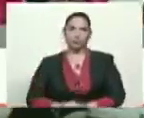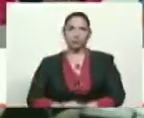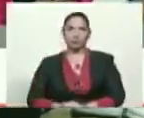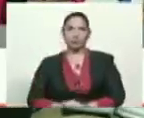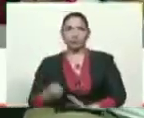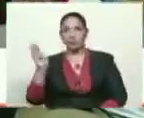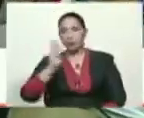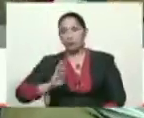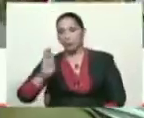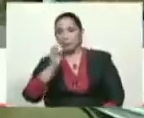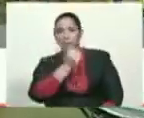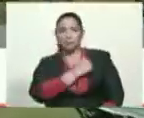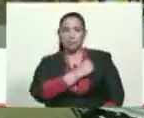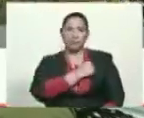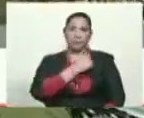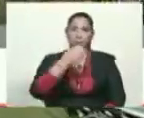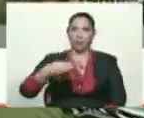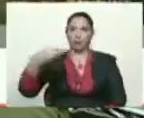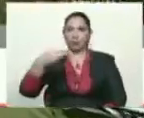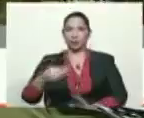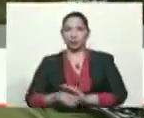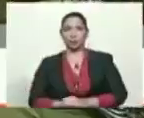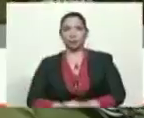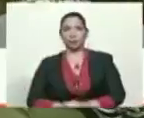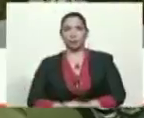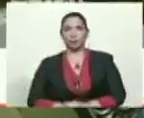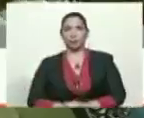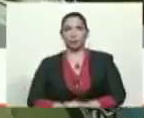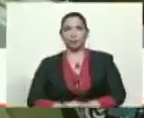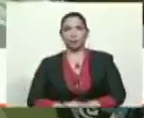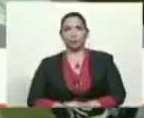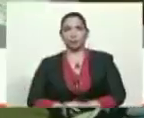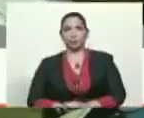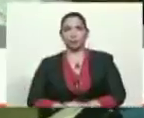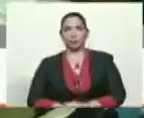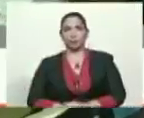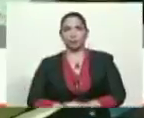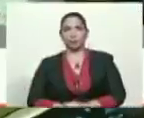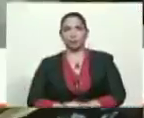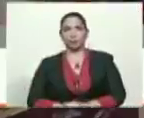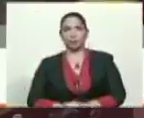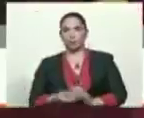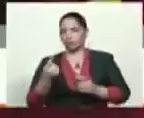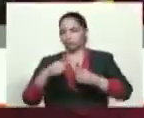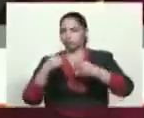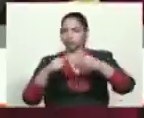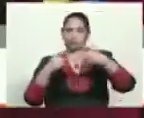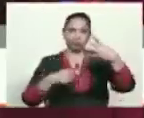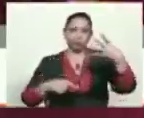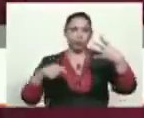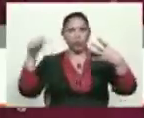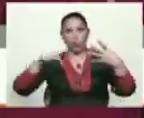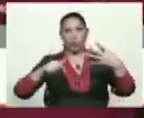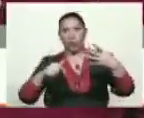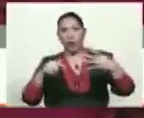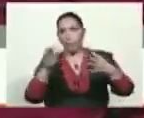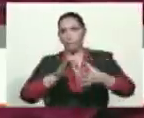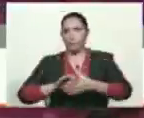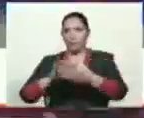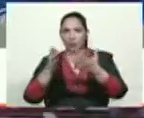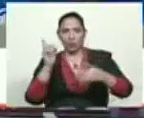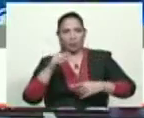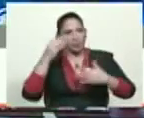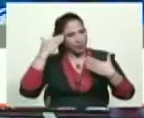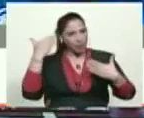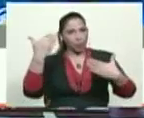baruta el hatillo chacao la california el marqués santa paula todos mis vecinos de santa paula mi